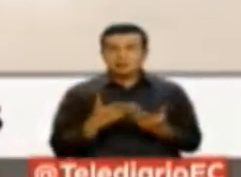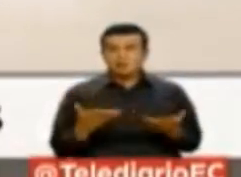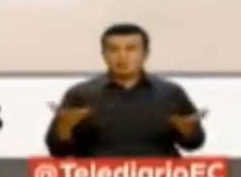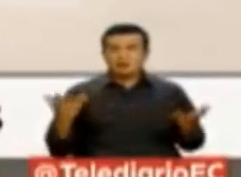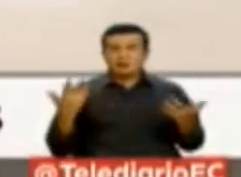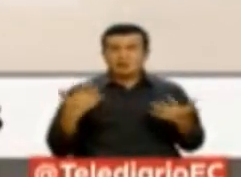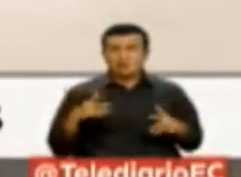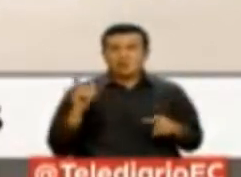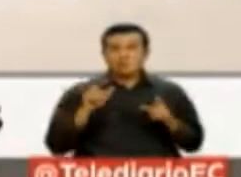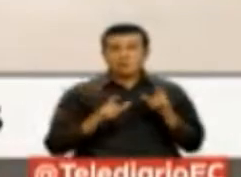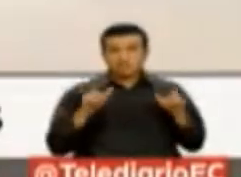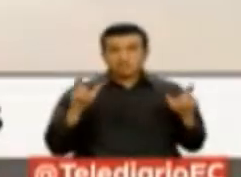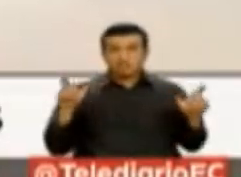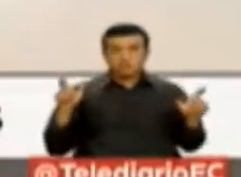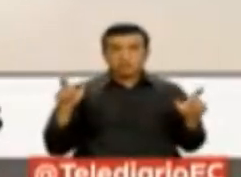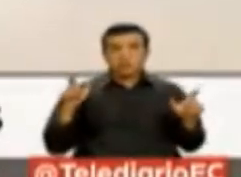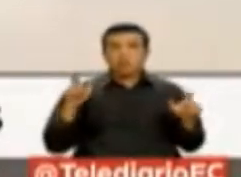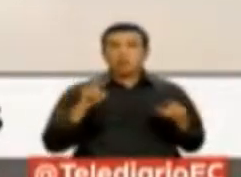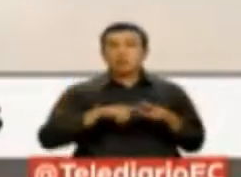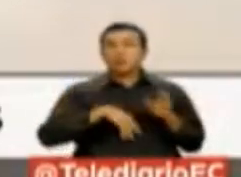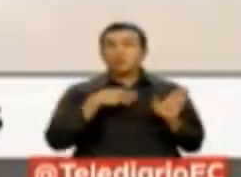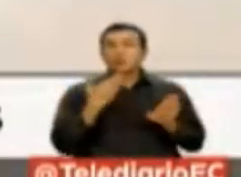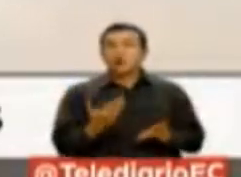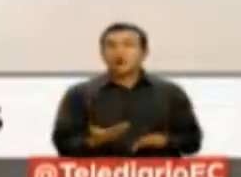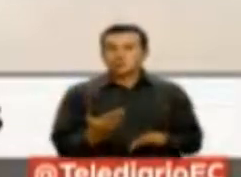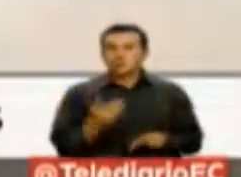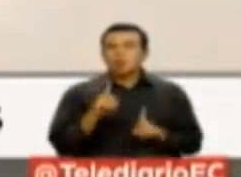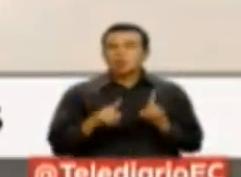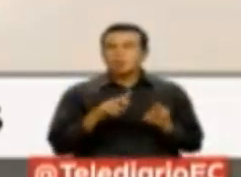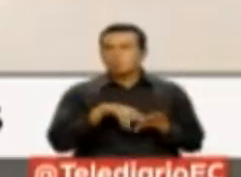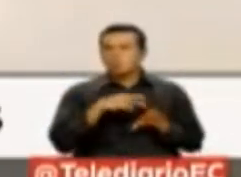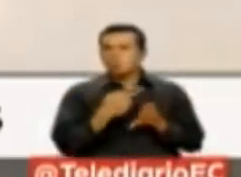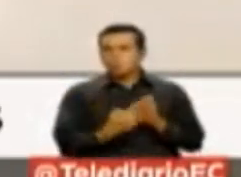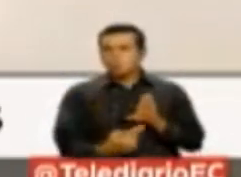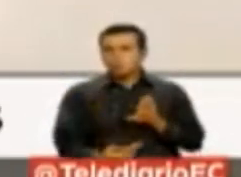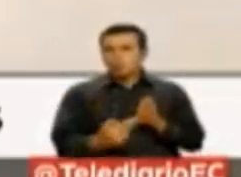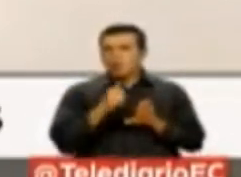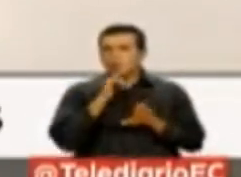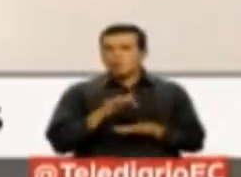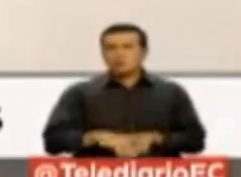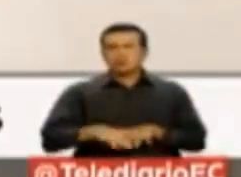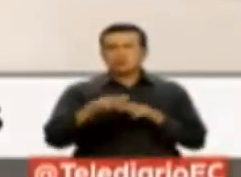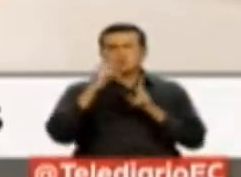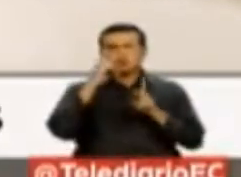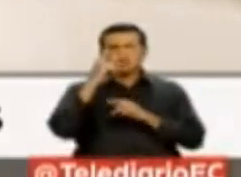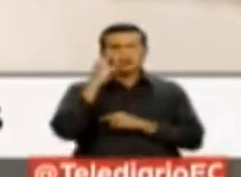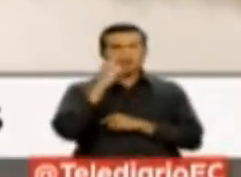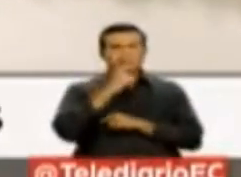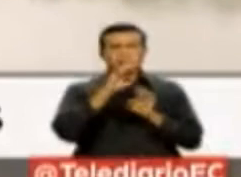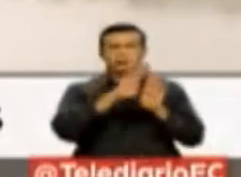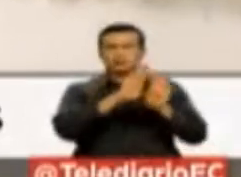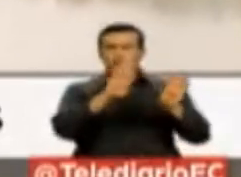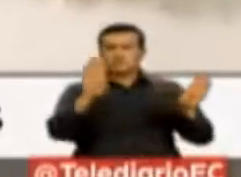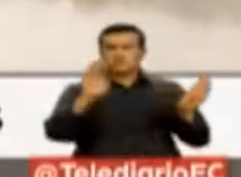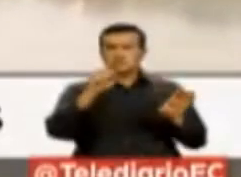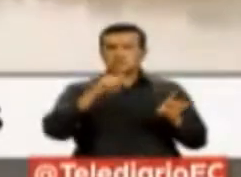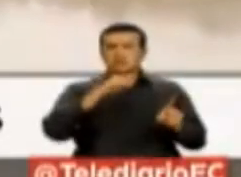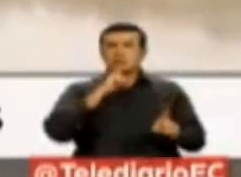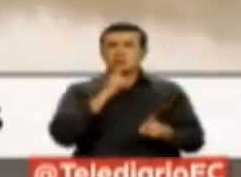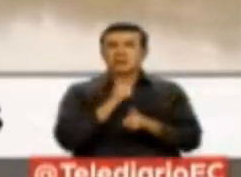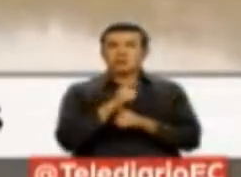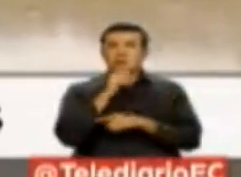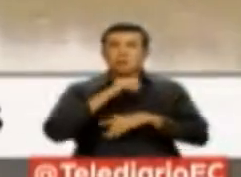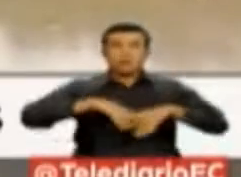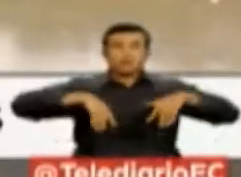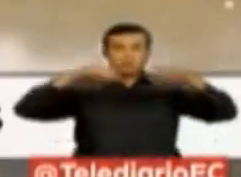aquí ha habido ya personas que se han ahogado hoy ahí esta cantidad de agua ya se rebosa porque al fondo podemos ver hay un muro no si para el